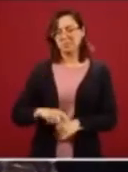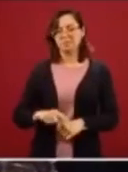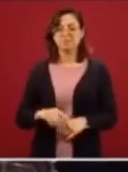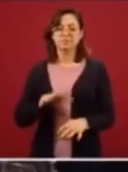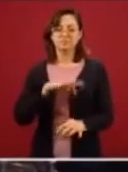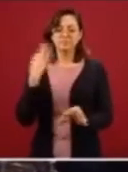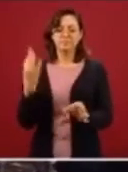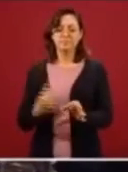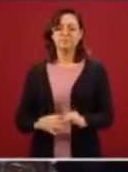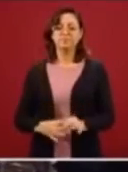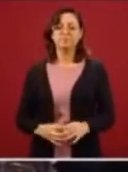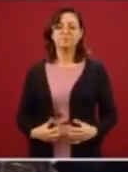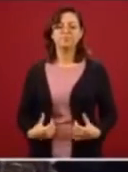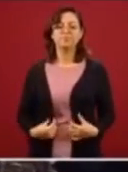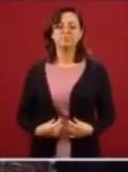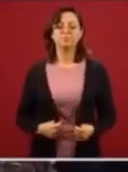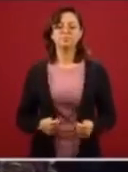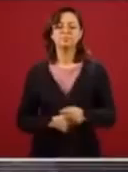¿Es cuánto?